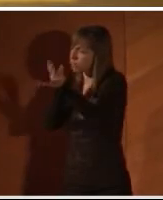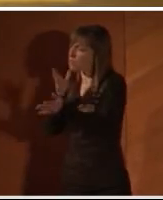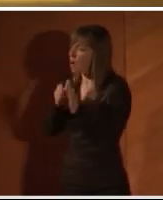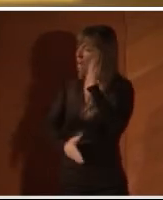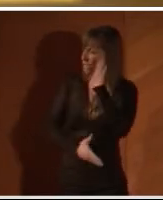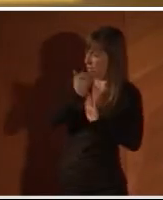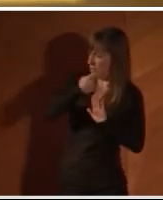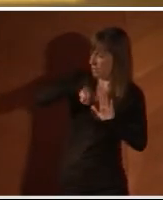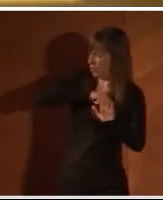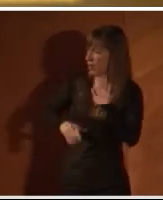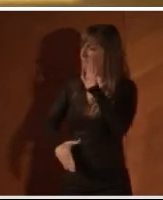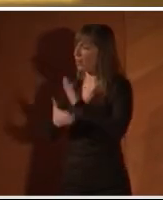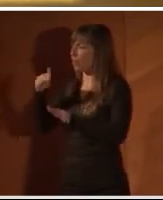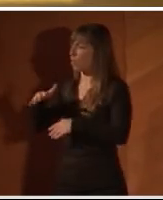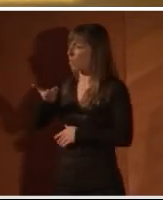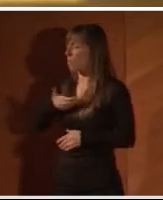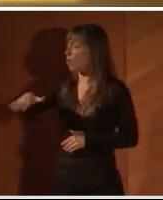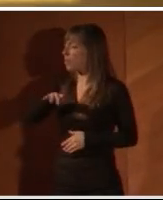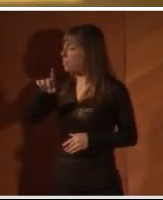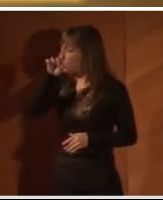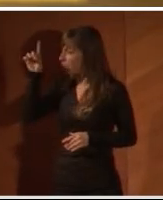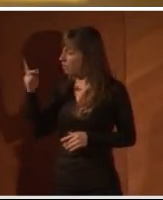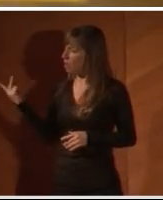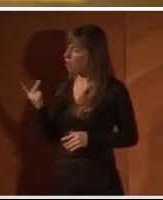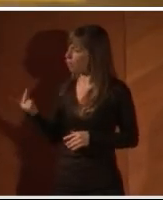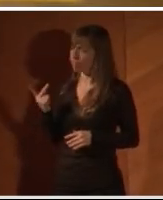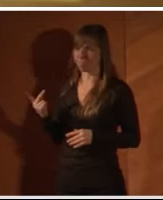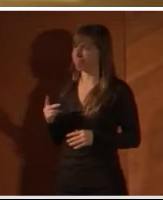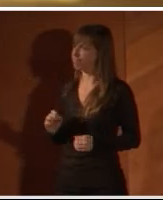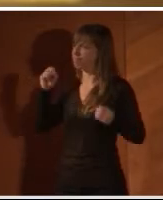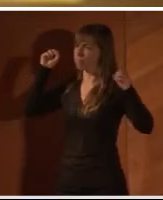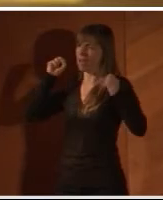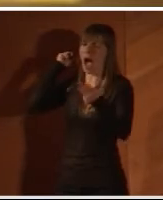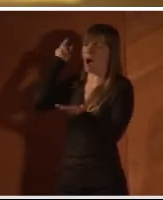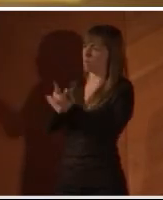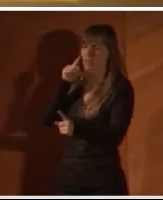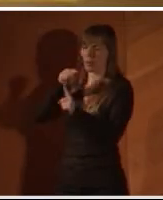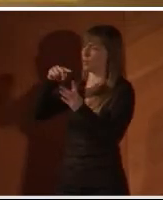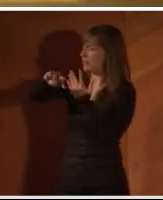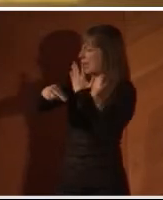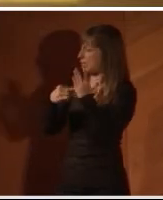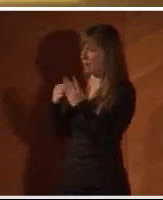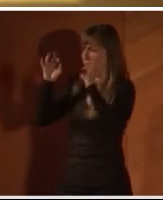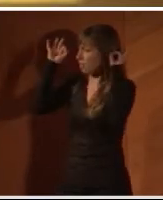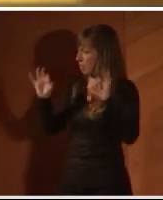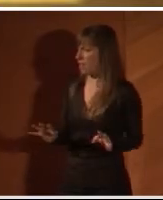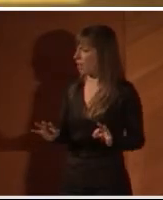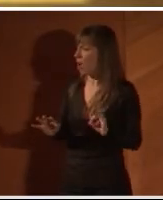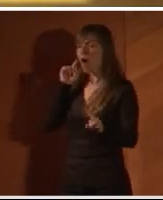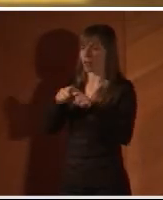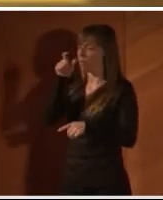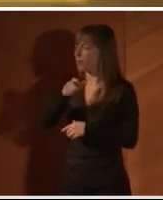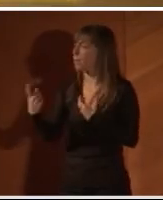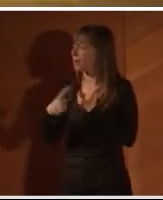Madrid hemos hecho una apuesta clara por la participación y por la transparencia. Esto supone la creación de la Red de Municipios por la Transparencia y la Participación,